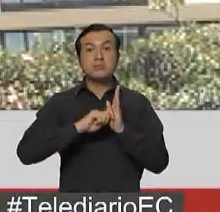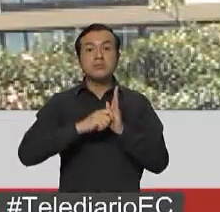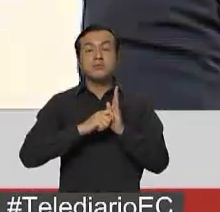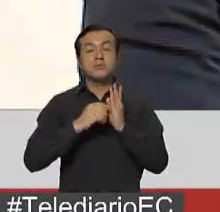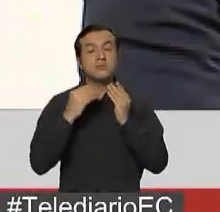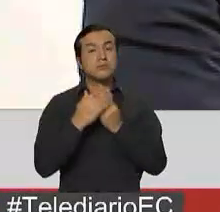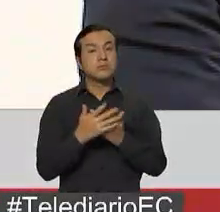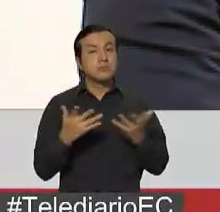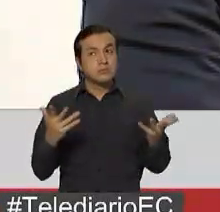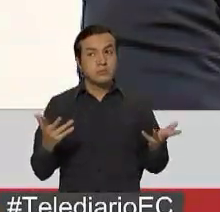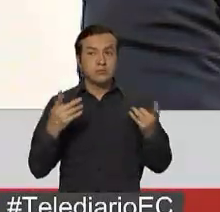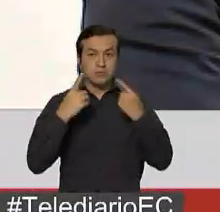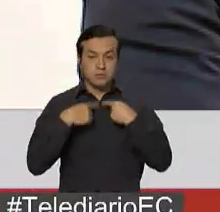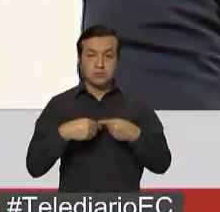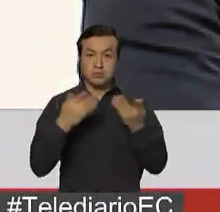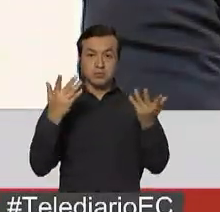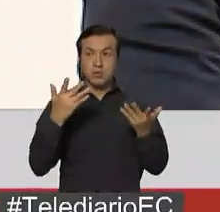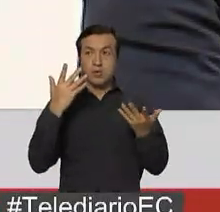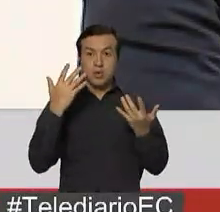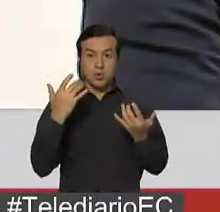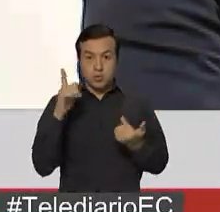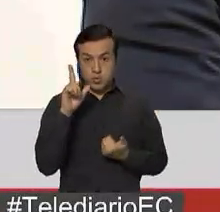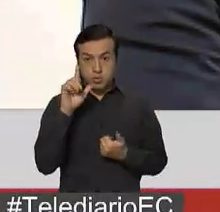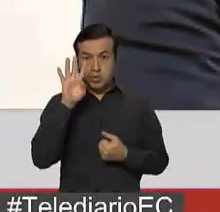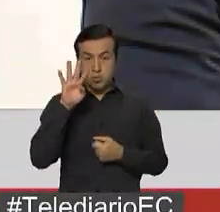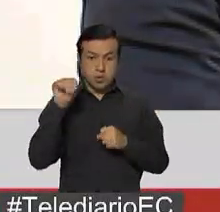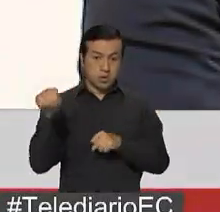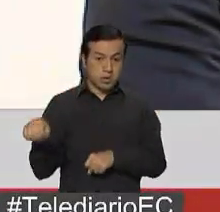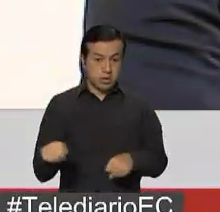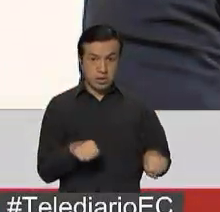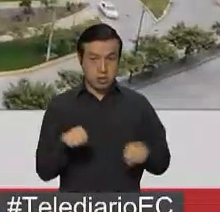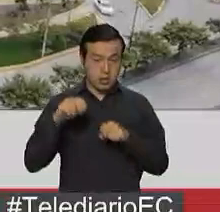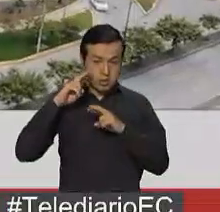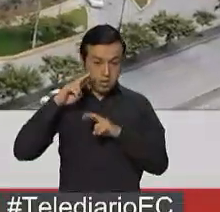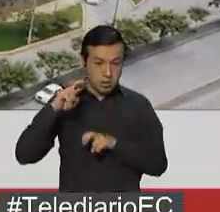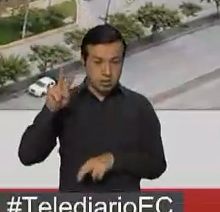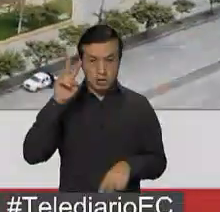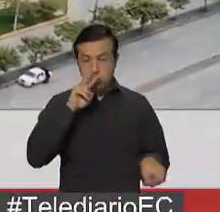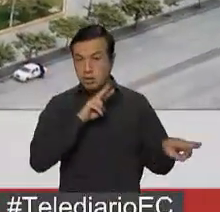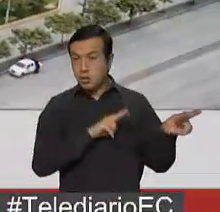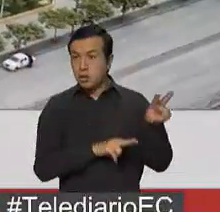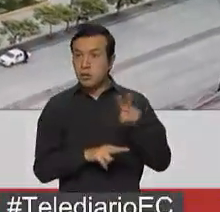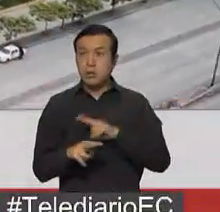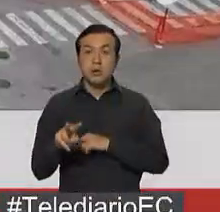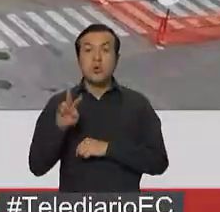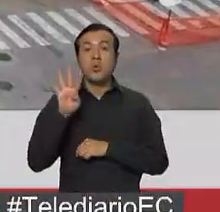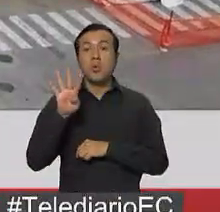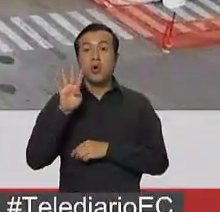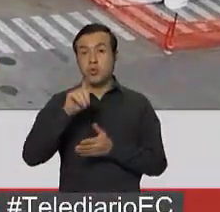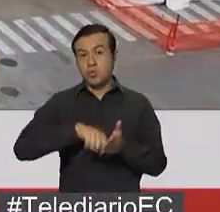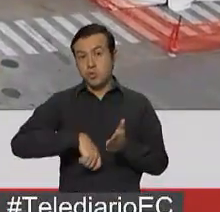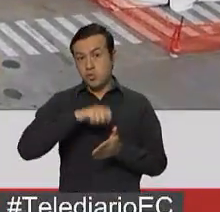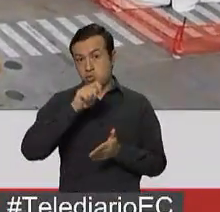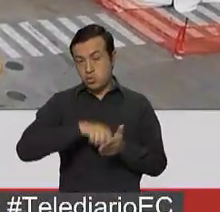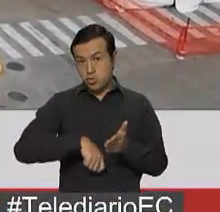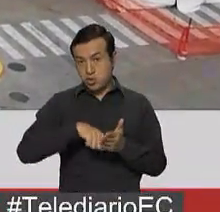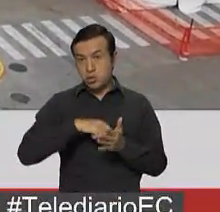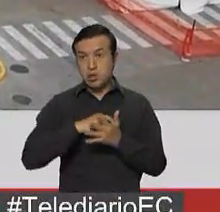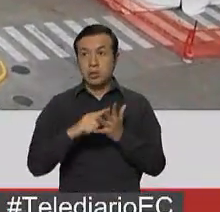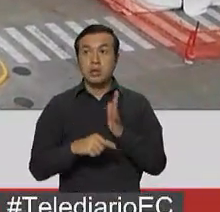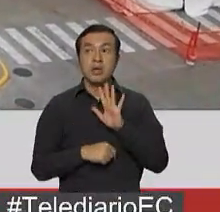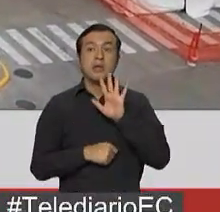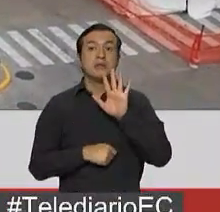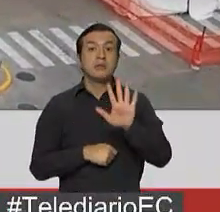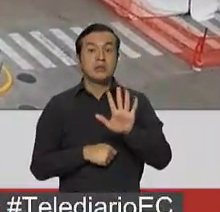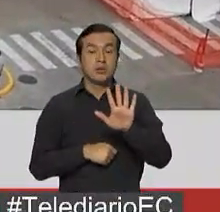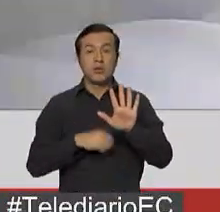general del estado dio a conocer que desde este lunes 4 de mayo investigará si los contratos en cinco casas de salud que se han firmado para